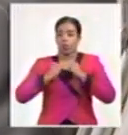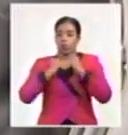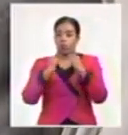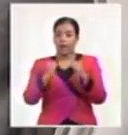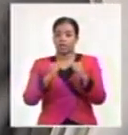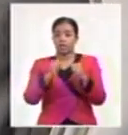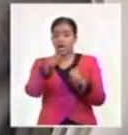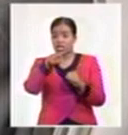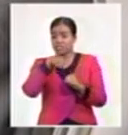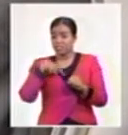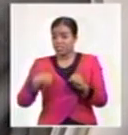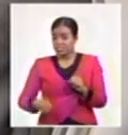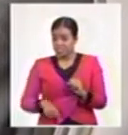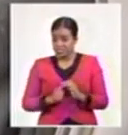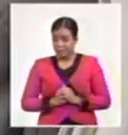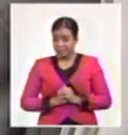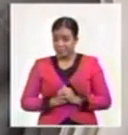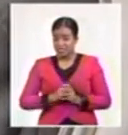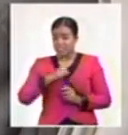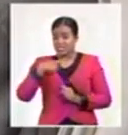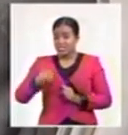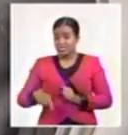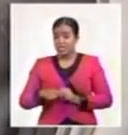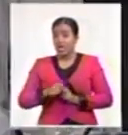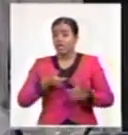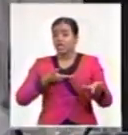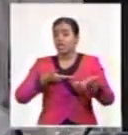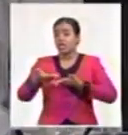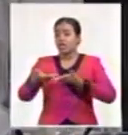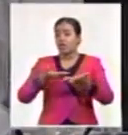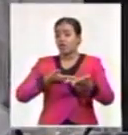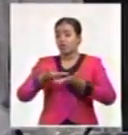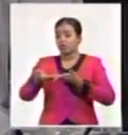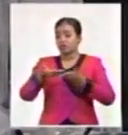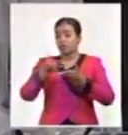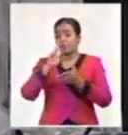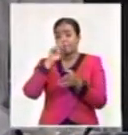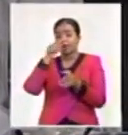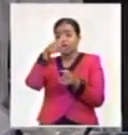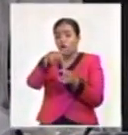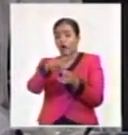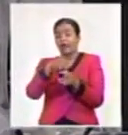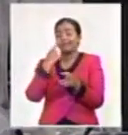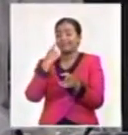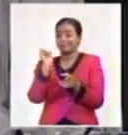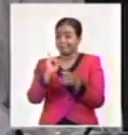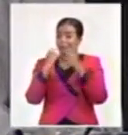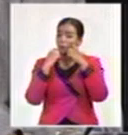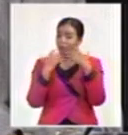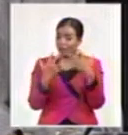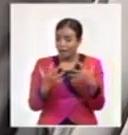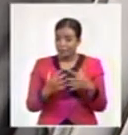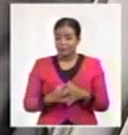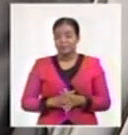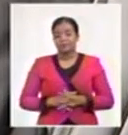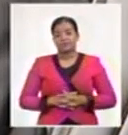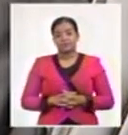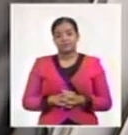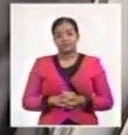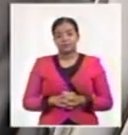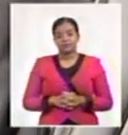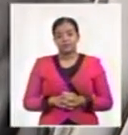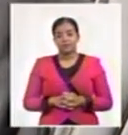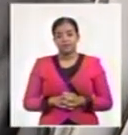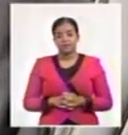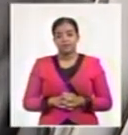el hecho de venderle petróleo en yuanes a China, eso es un paso que va a tener un impacto tremendo. Es decir, ¿cree